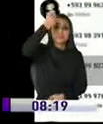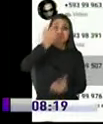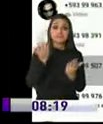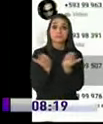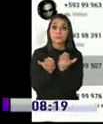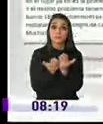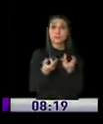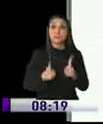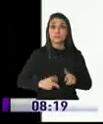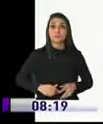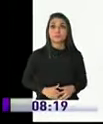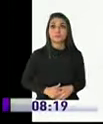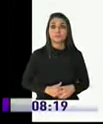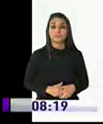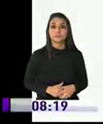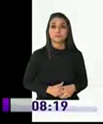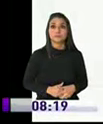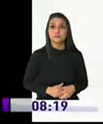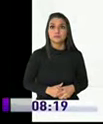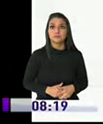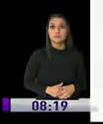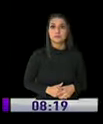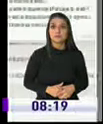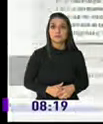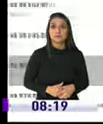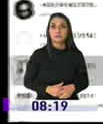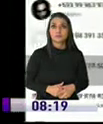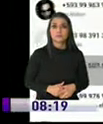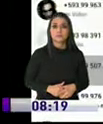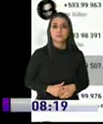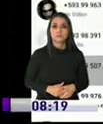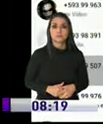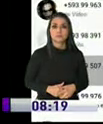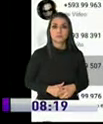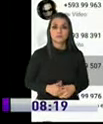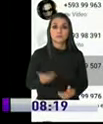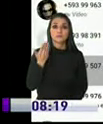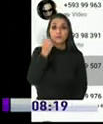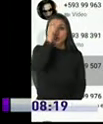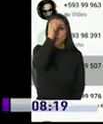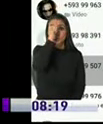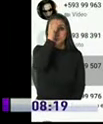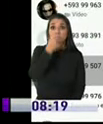basura. Este es un problema que hubo este domingo